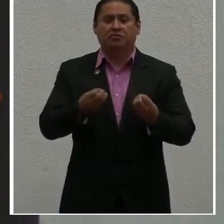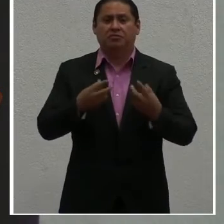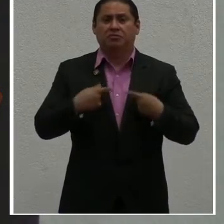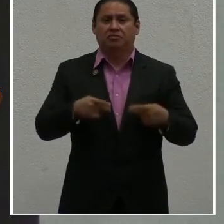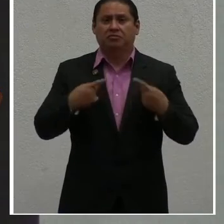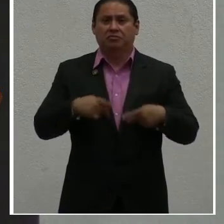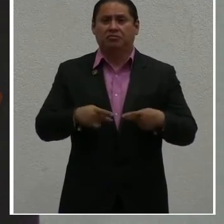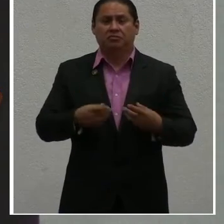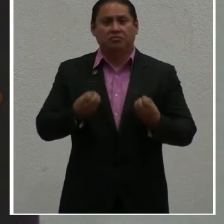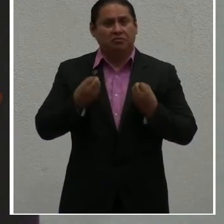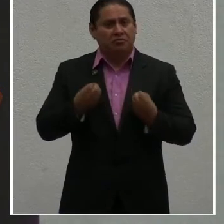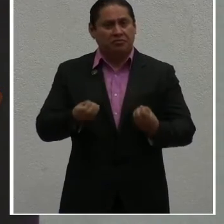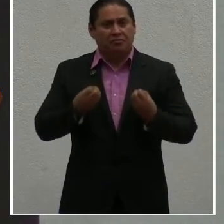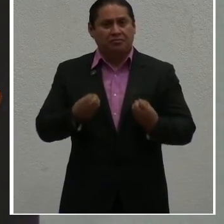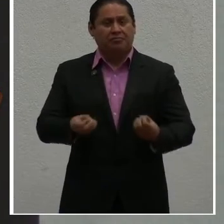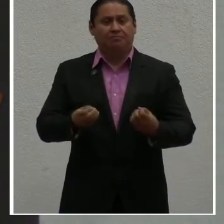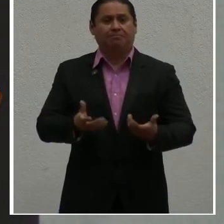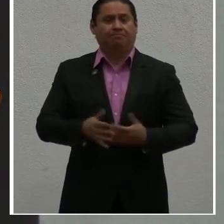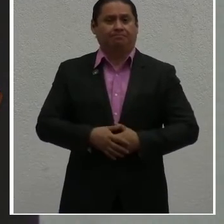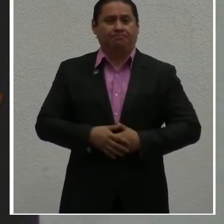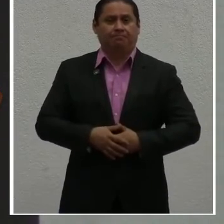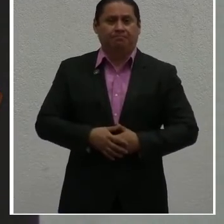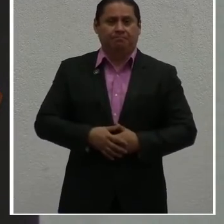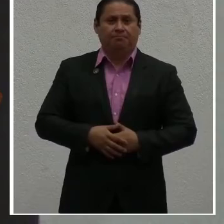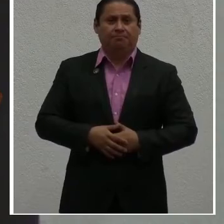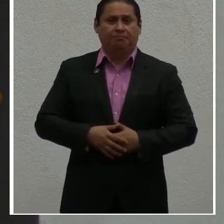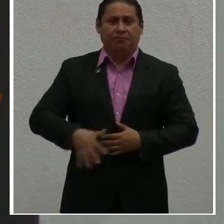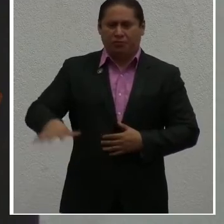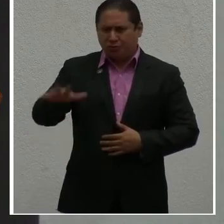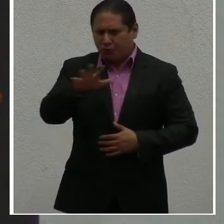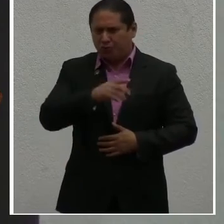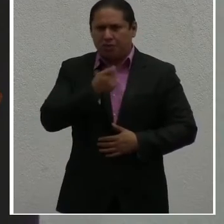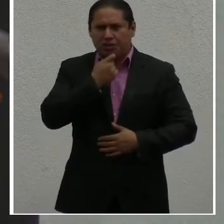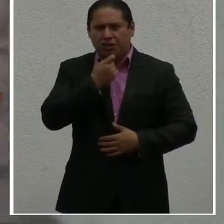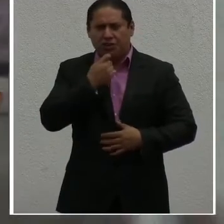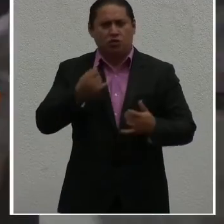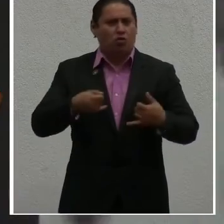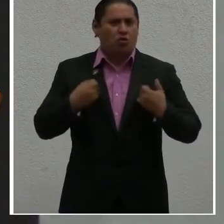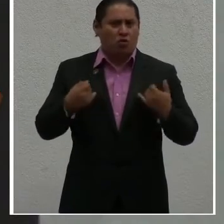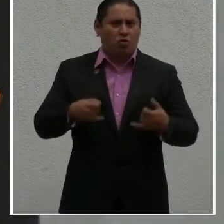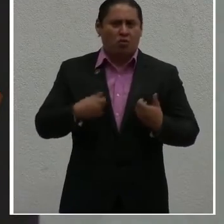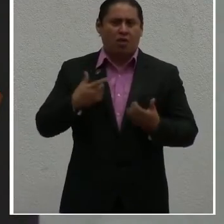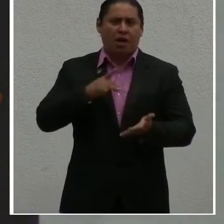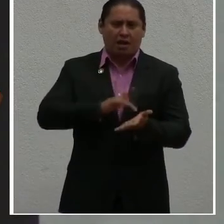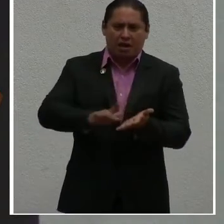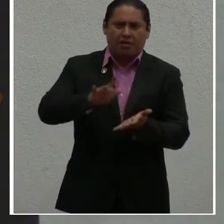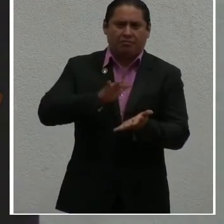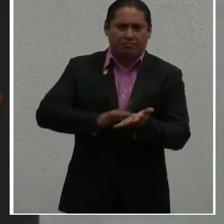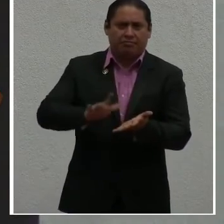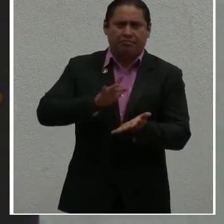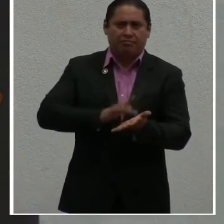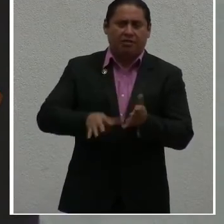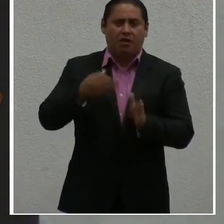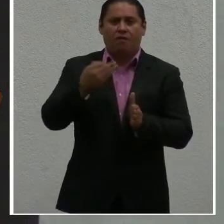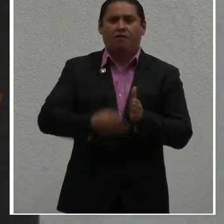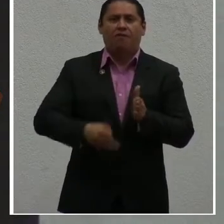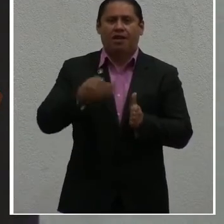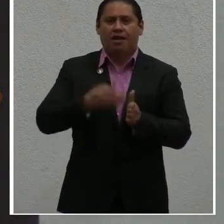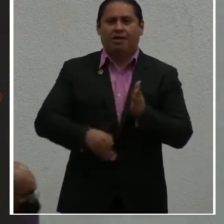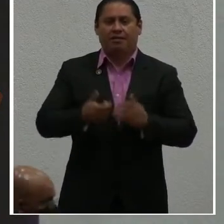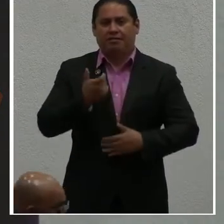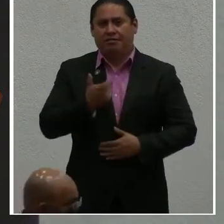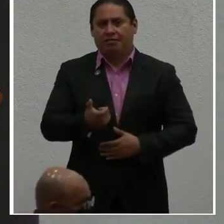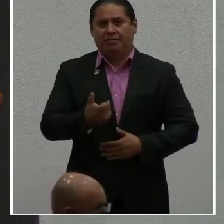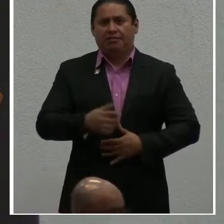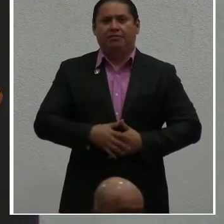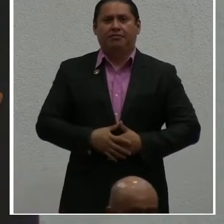es bastante, son bastantes nuestros hermanos, nuestros niños, nuestros jóvenes que quieren apoyo y hace falta presupuesto. Yo